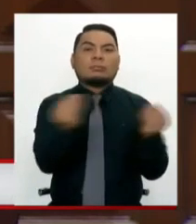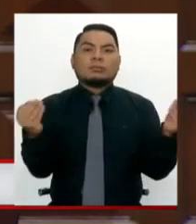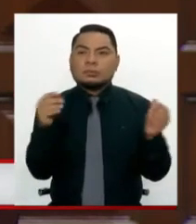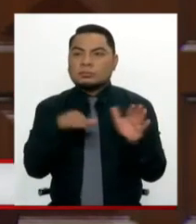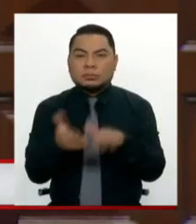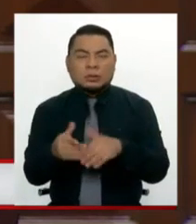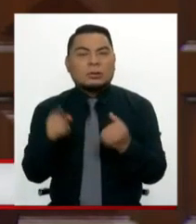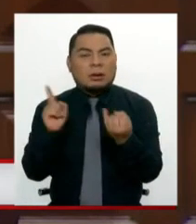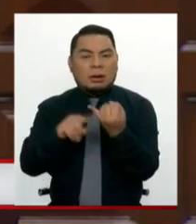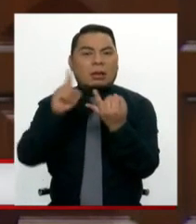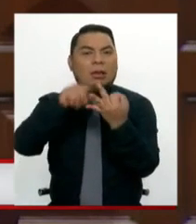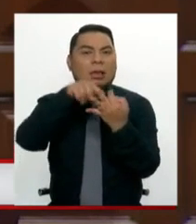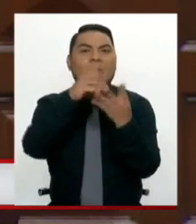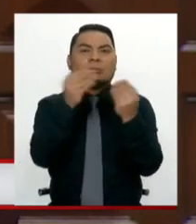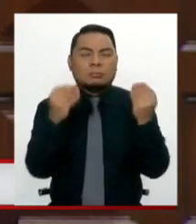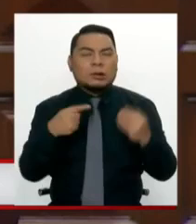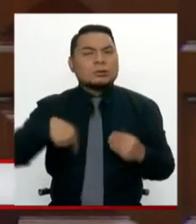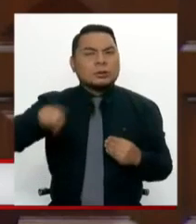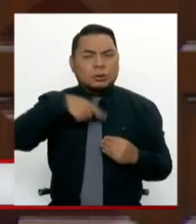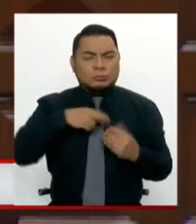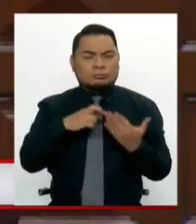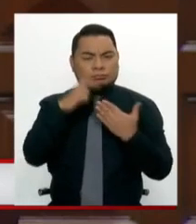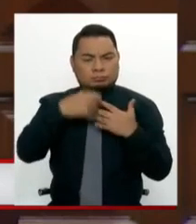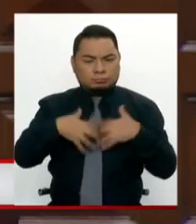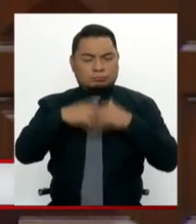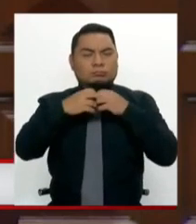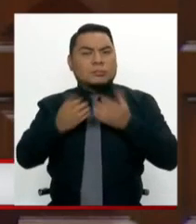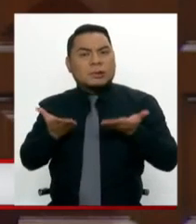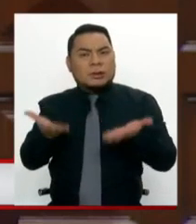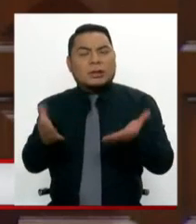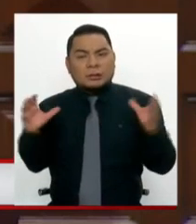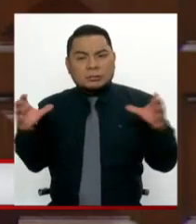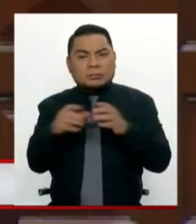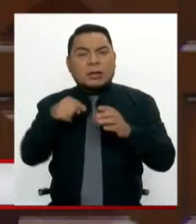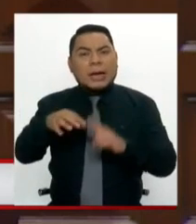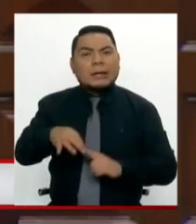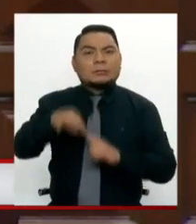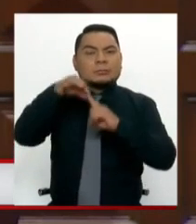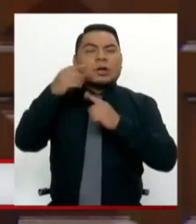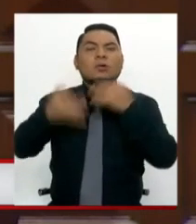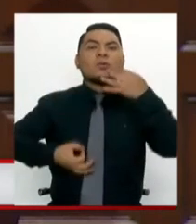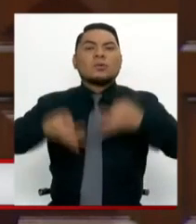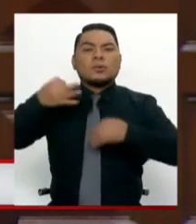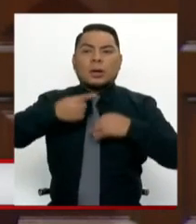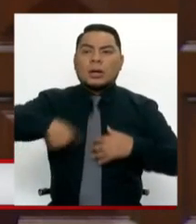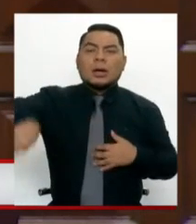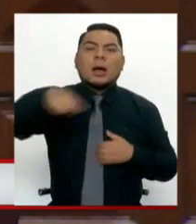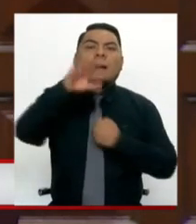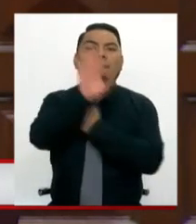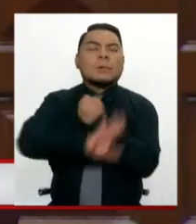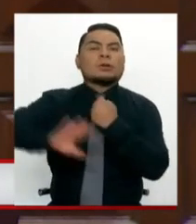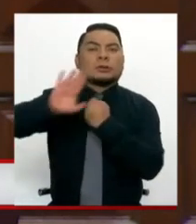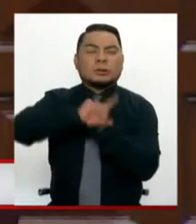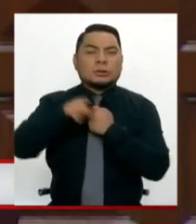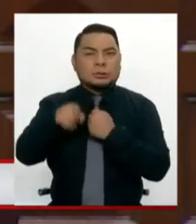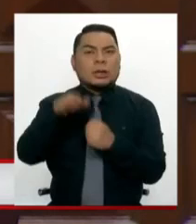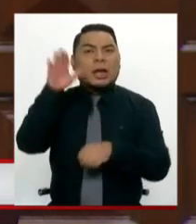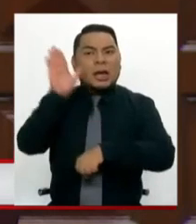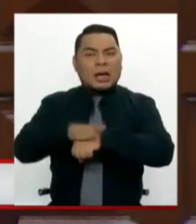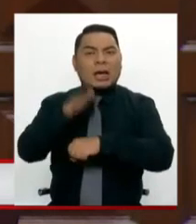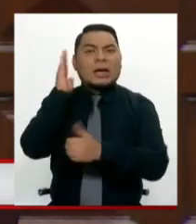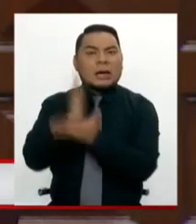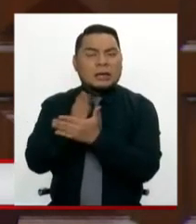particulares. Continuaremos fortaleciendo el Sistema Nacional Especializado de Justicia para la protección y